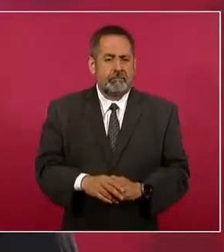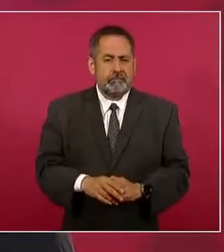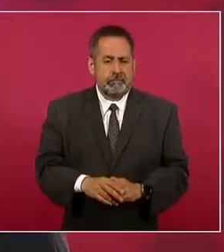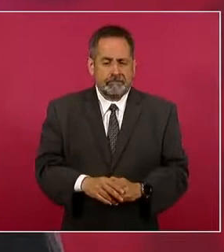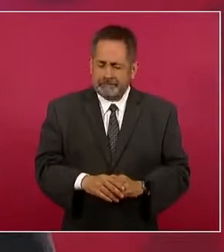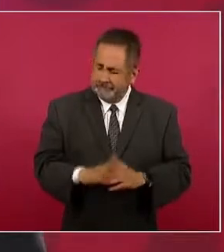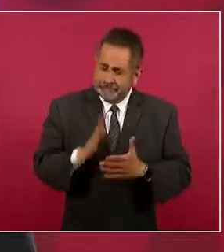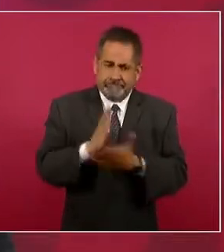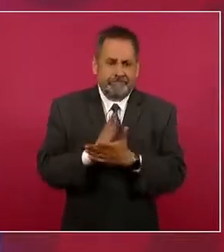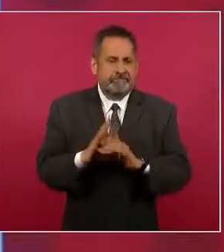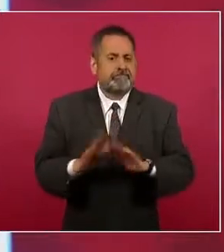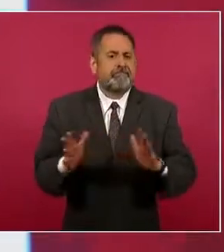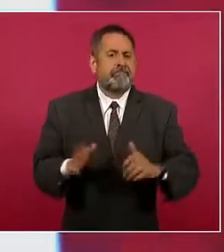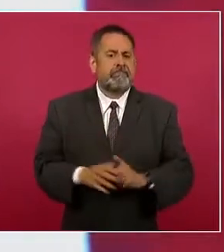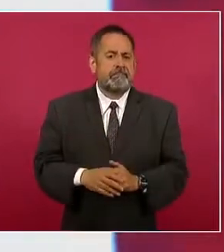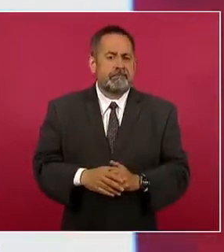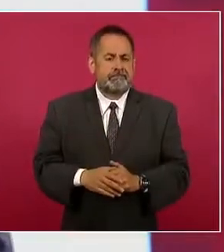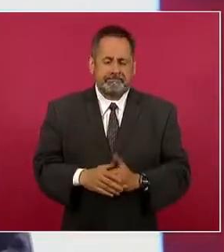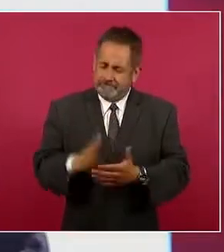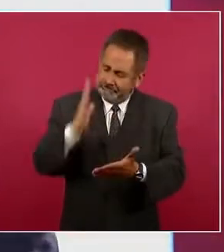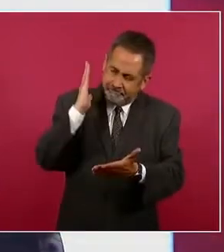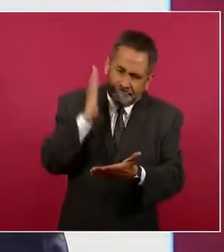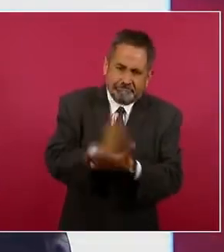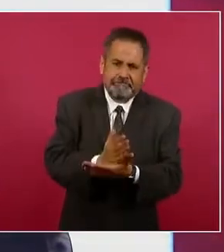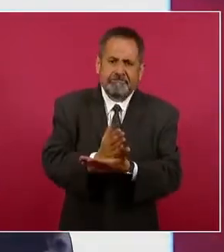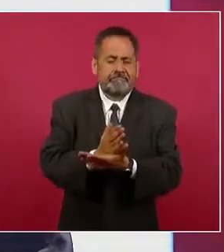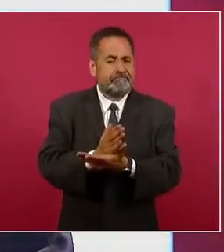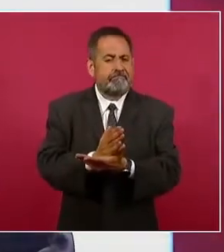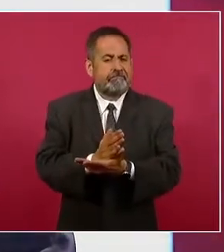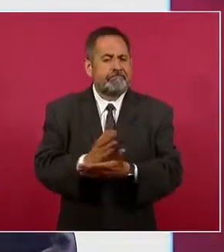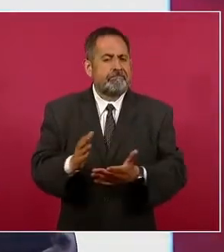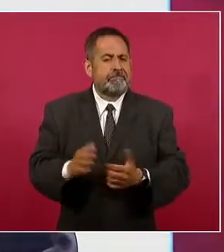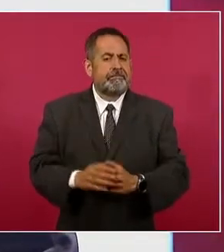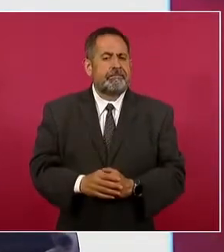ya basta.